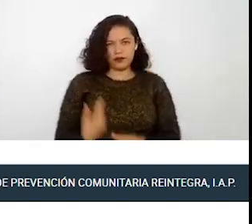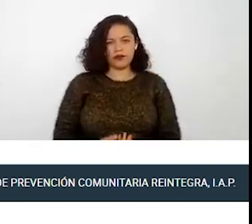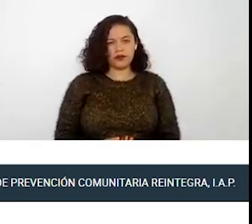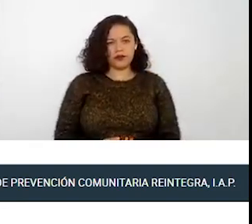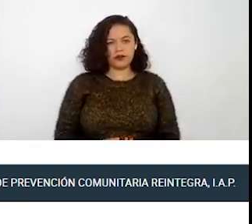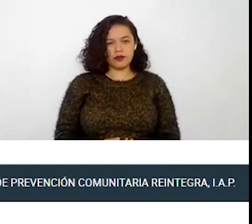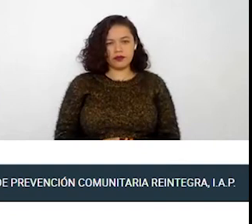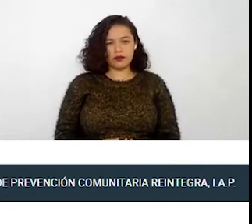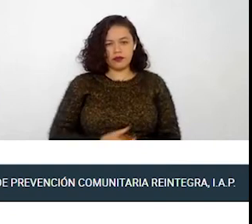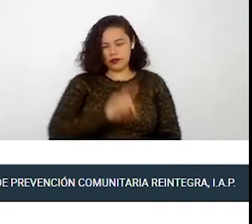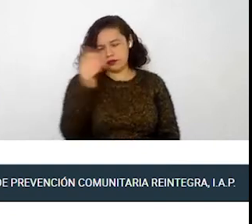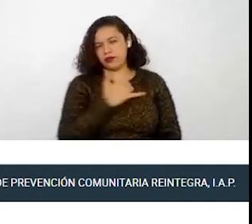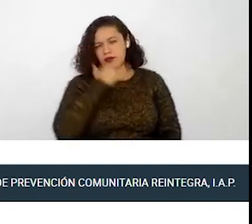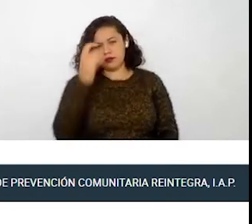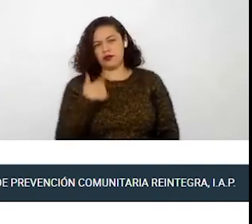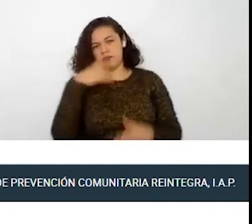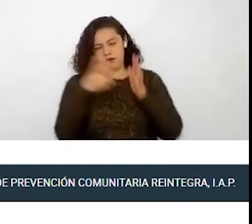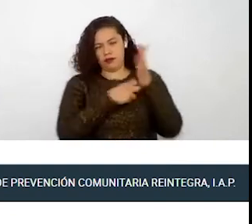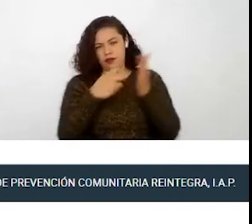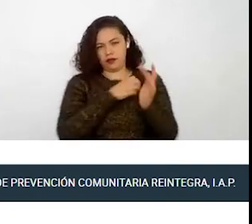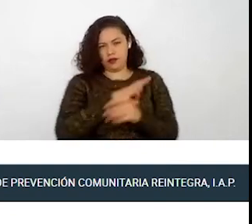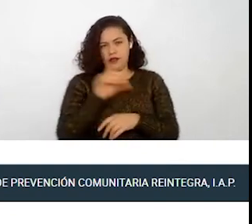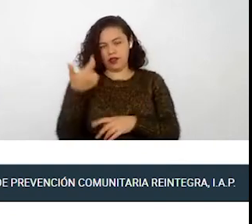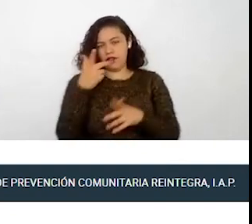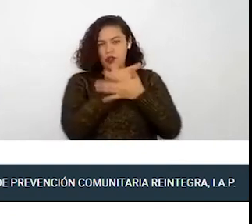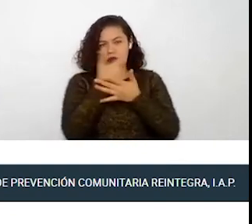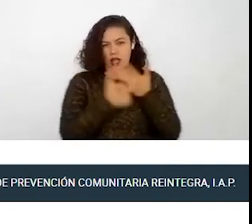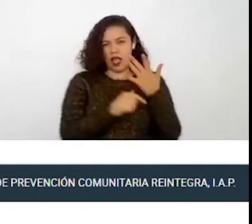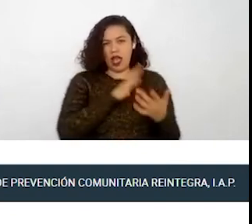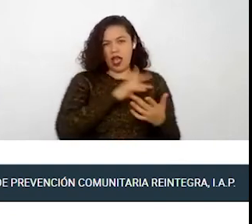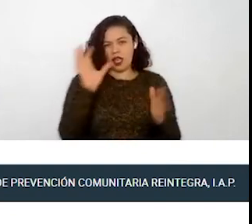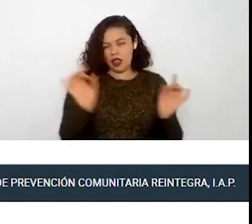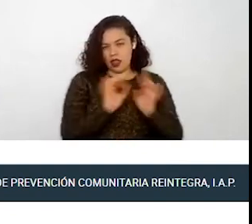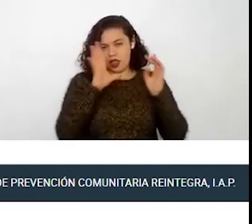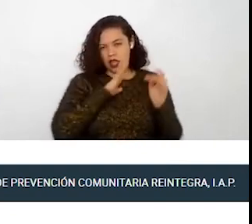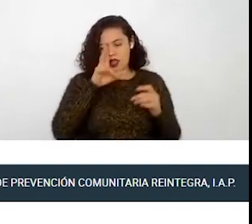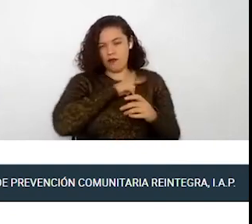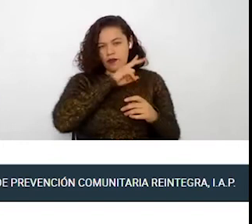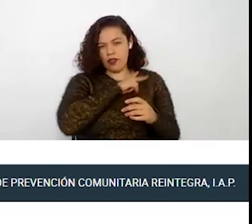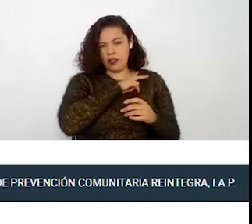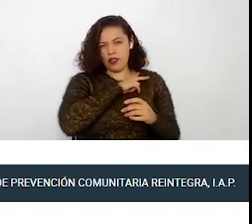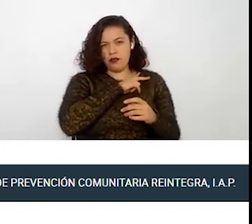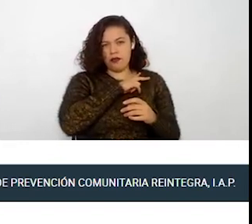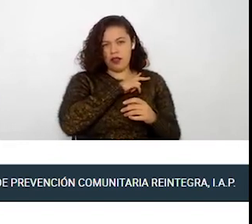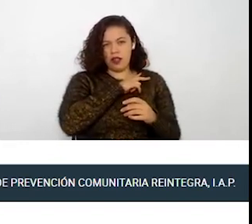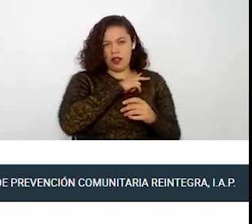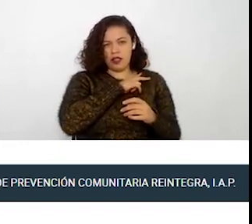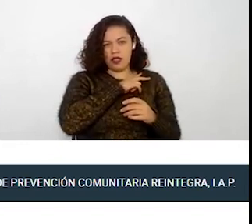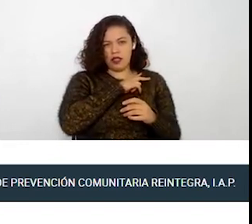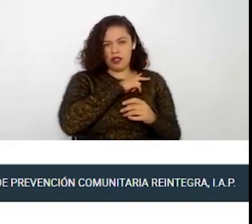y ya se me equivoqué pues le pongo editar ahora voy a crear otra cuenta que en este caso va a ser mercancías y materiales